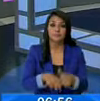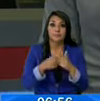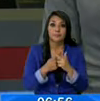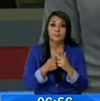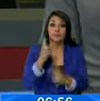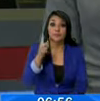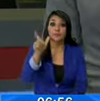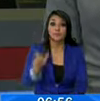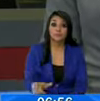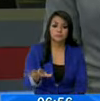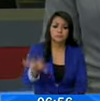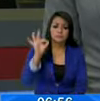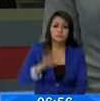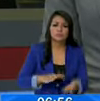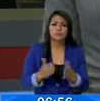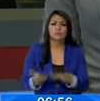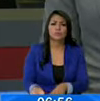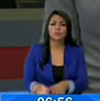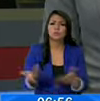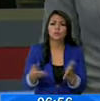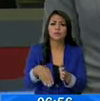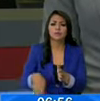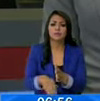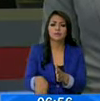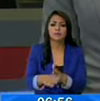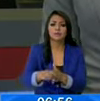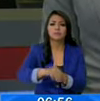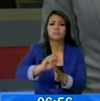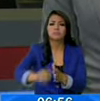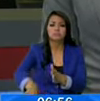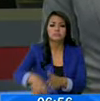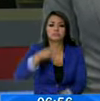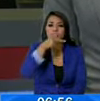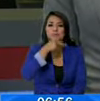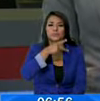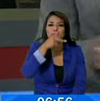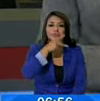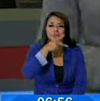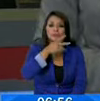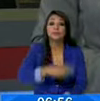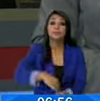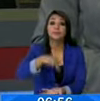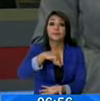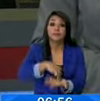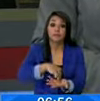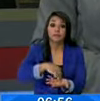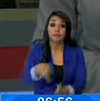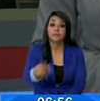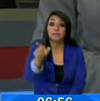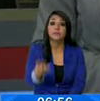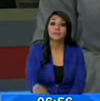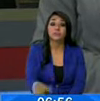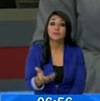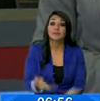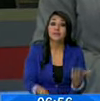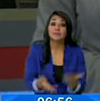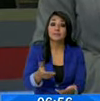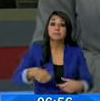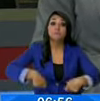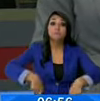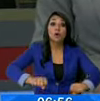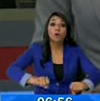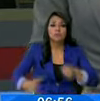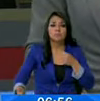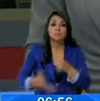una persona fue encontrada muerta en un barranco en la parroquia Calderón de Puerto Viejo, provincia de Manabí. Se presume que la víctima se accidentó en su